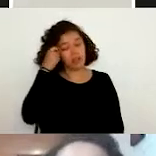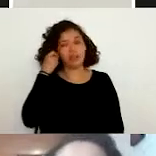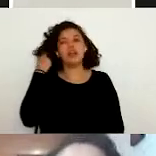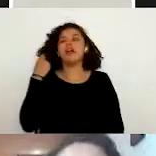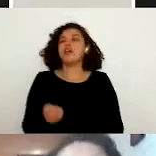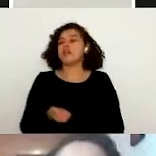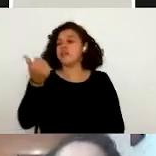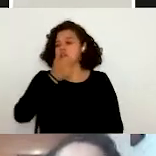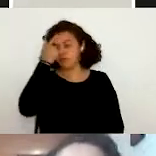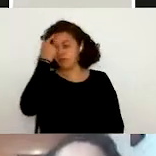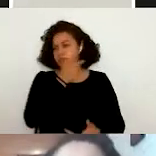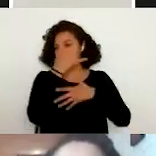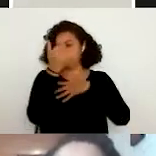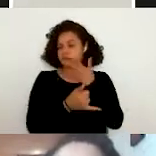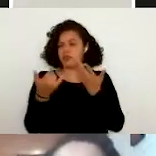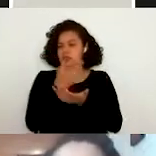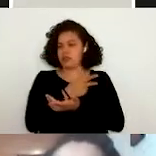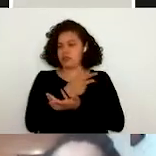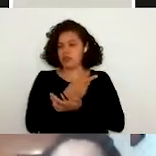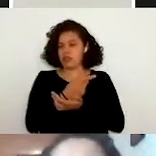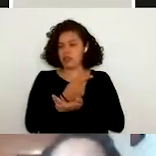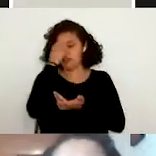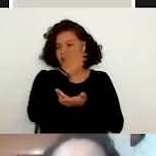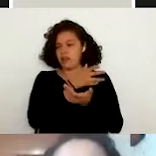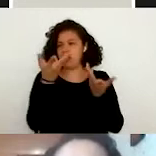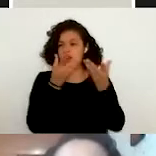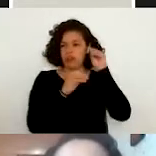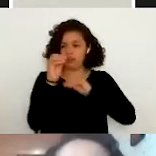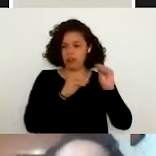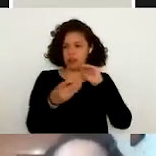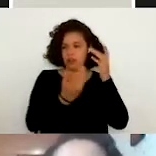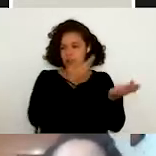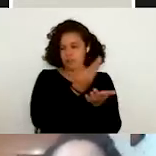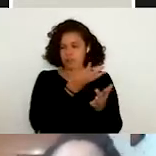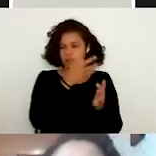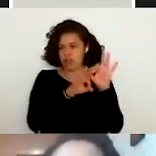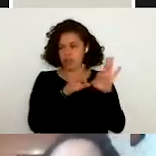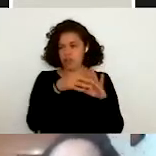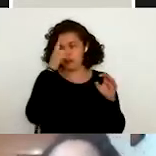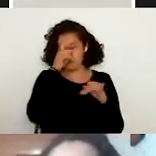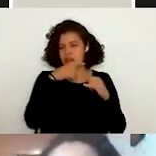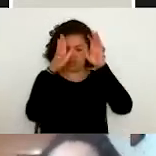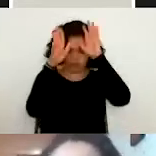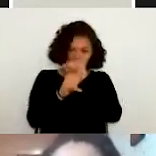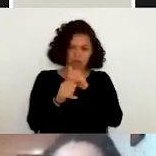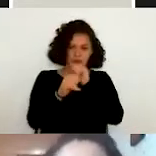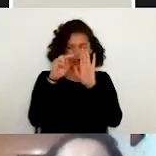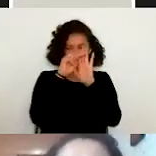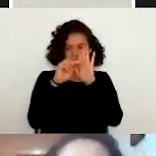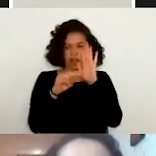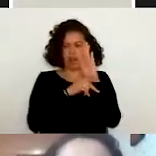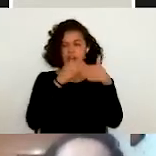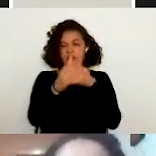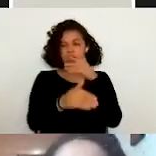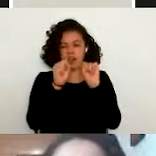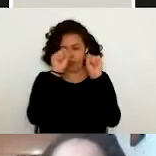es un proceso de elaboración de la propuesta de trabajo de acuerdo a pautas y procedimientos sistemáticos, ¿no? Entonces,